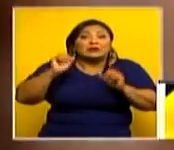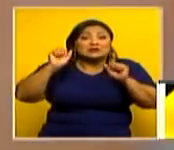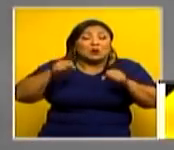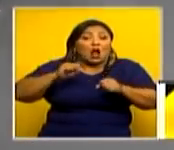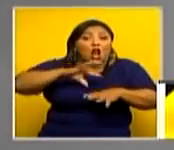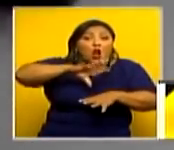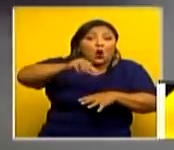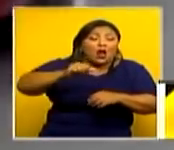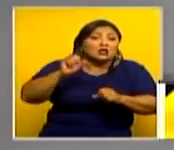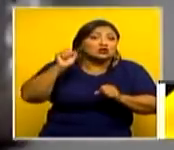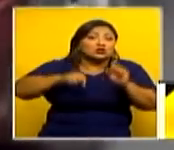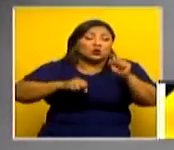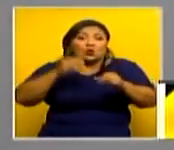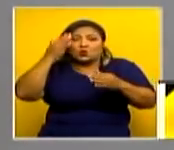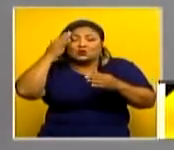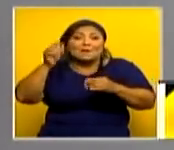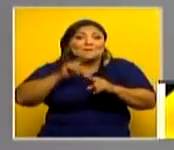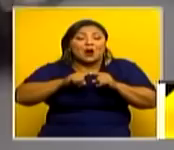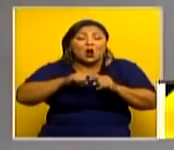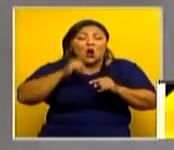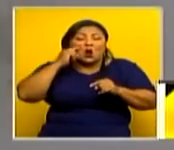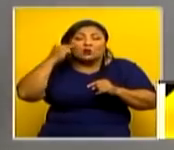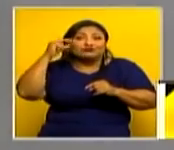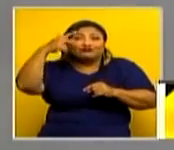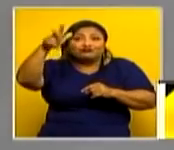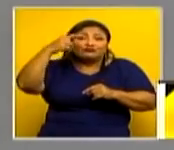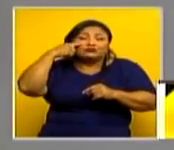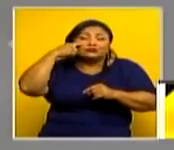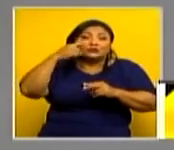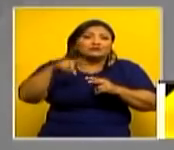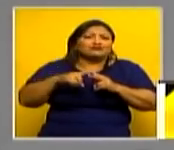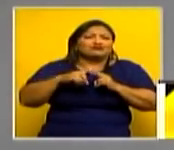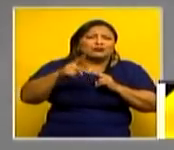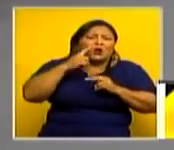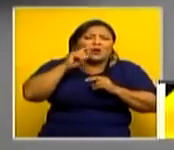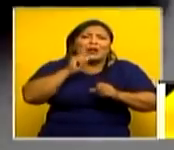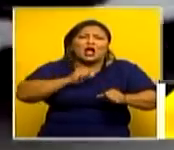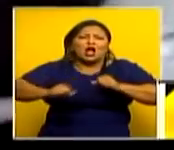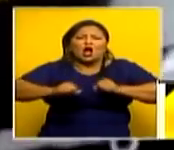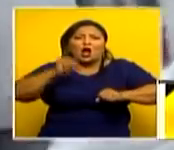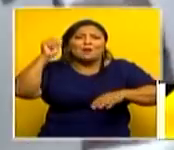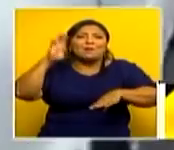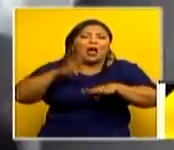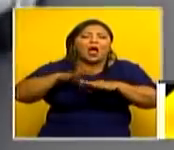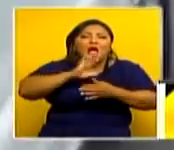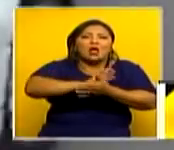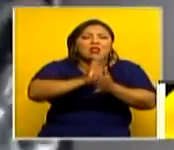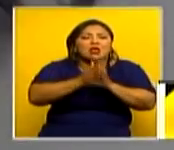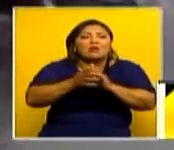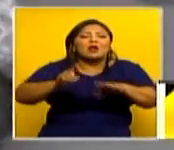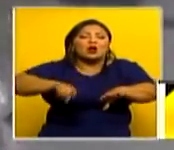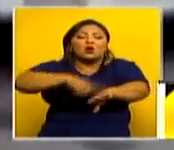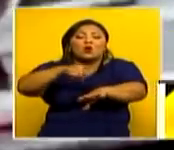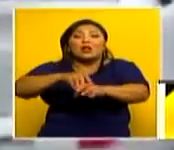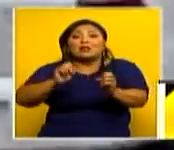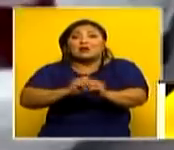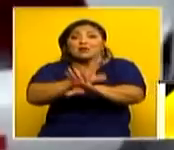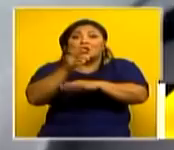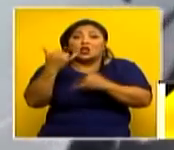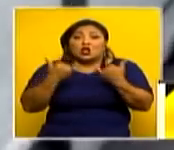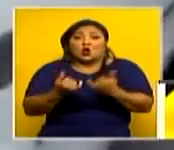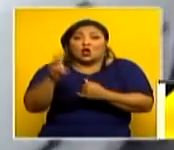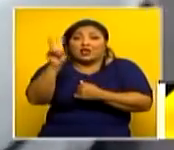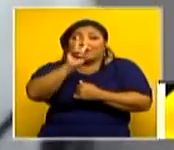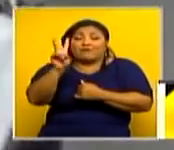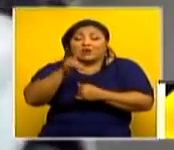dinero, las imágenes muestran que huyen sin que nadie pueda hacer algo para capturarlos. El hecho ocurrió en horas de la mañana de este viernes,